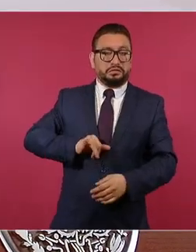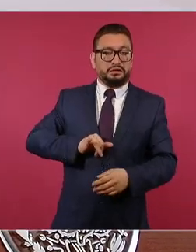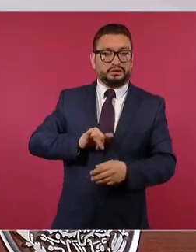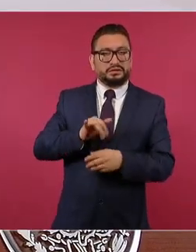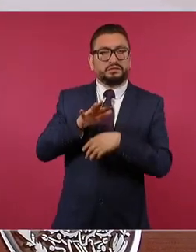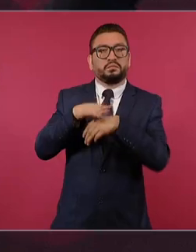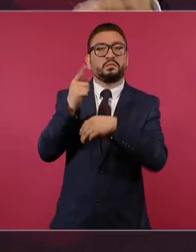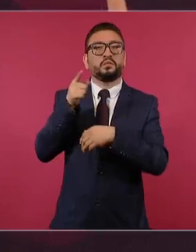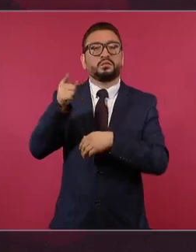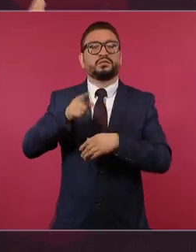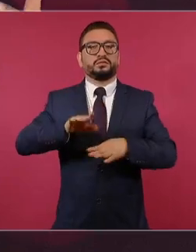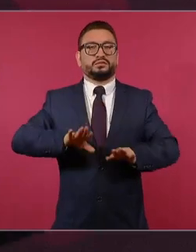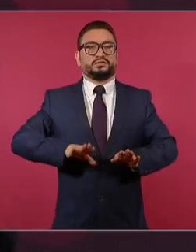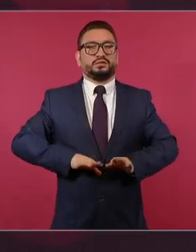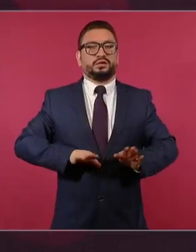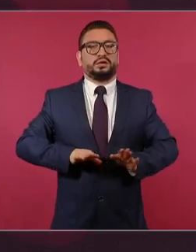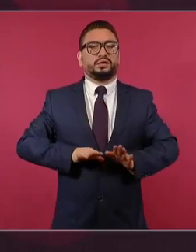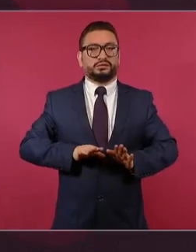la actitud,